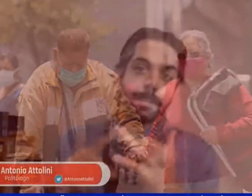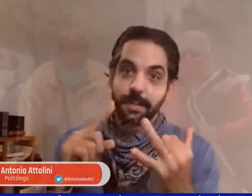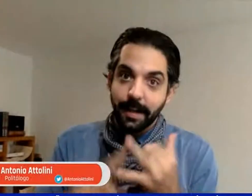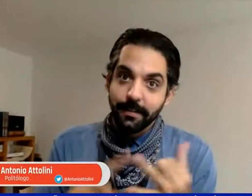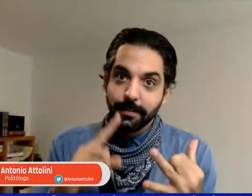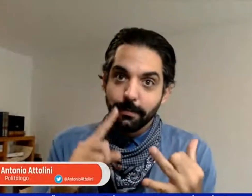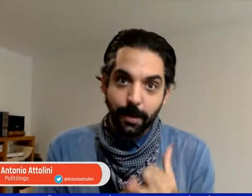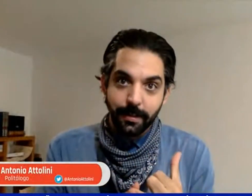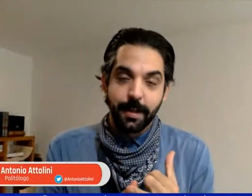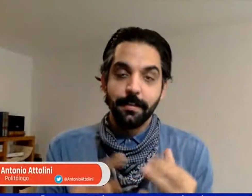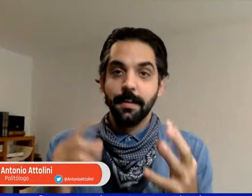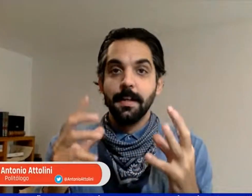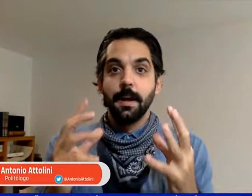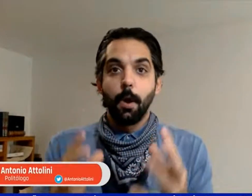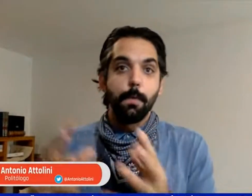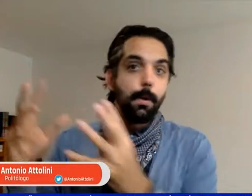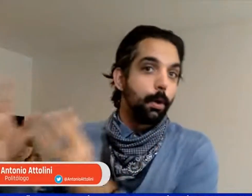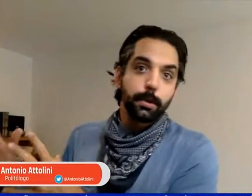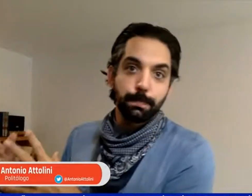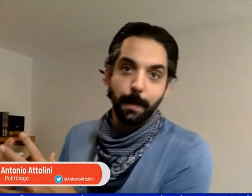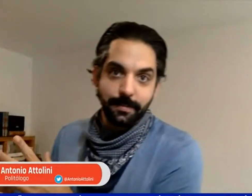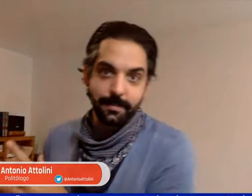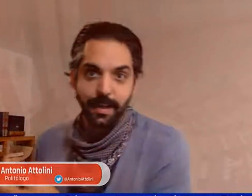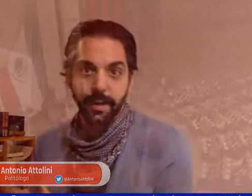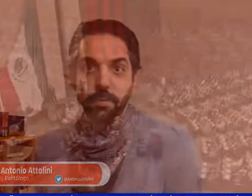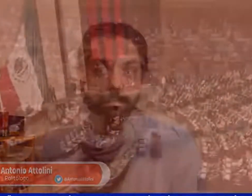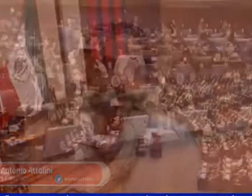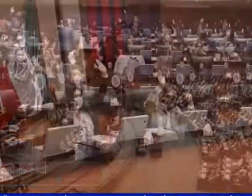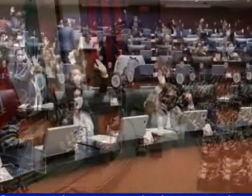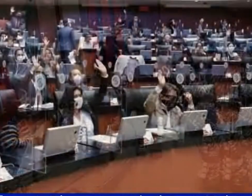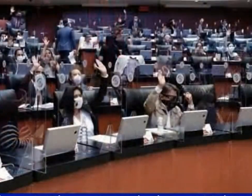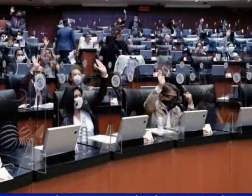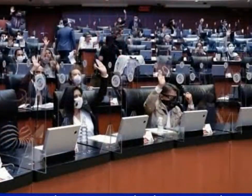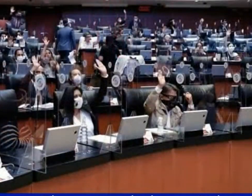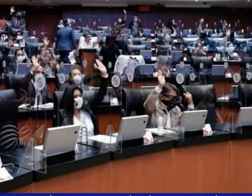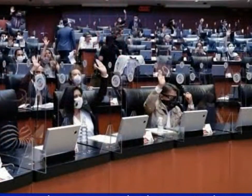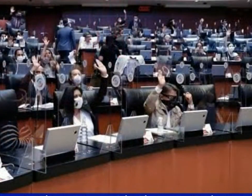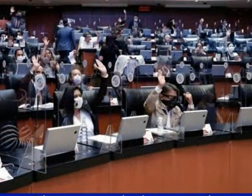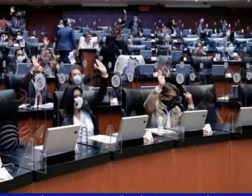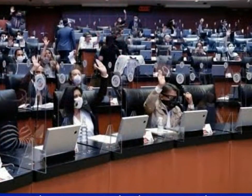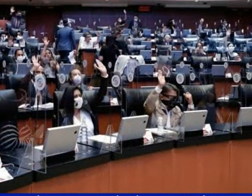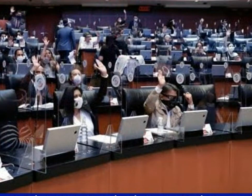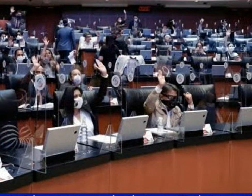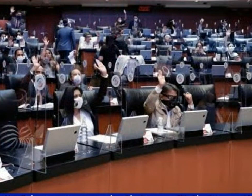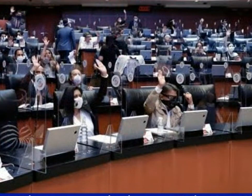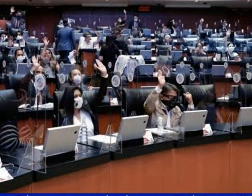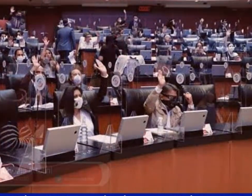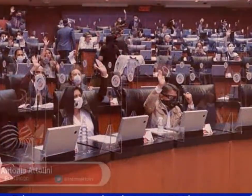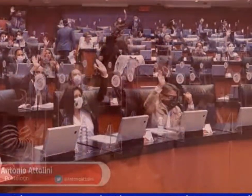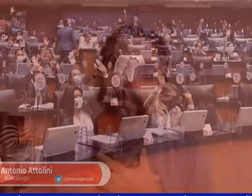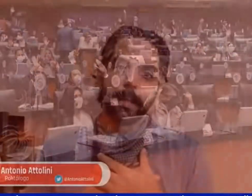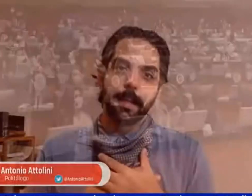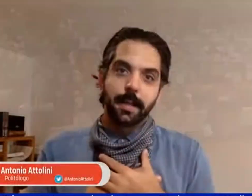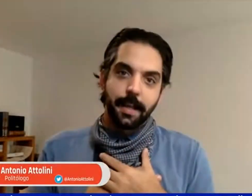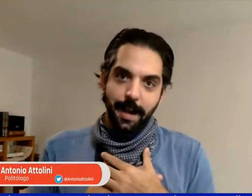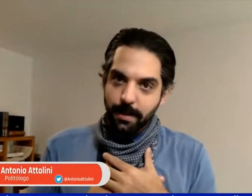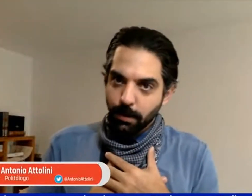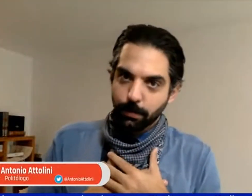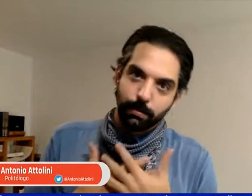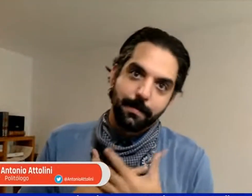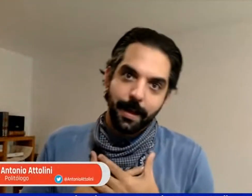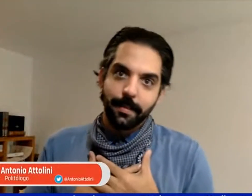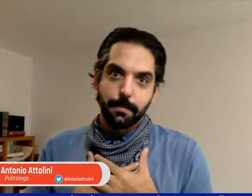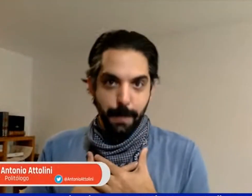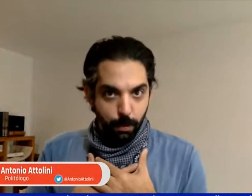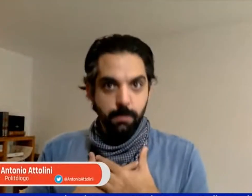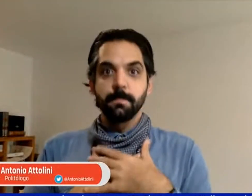y sin crisis política, como otros países de la región. Pongamos el peor de los ejemplos, que con mucho respeto y cariño a